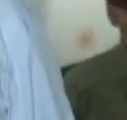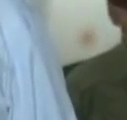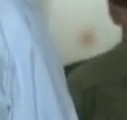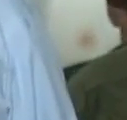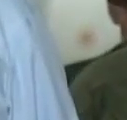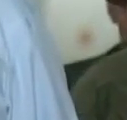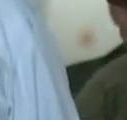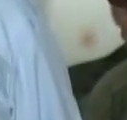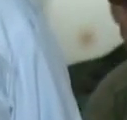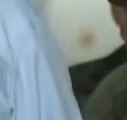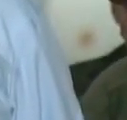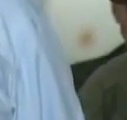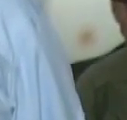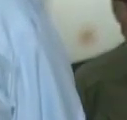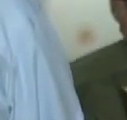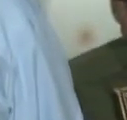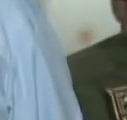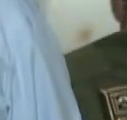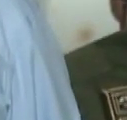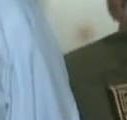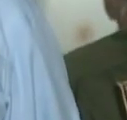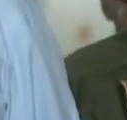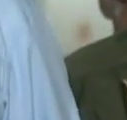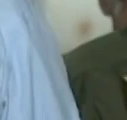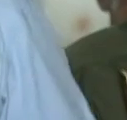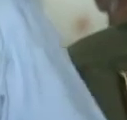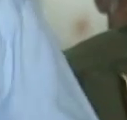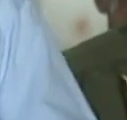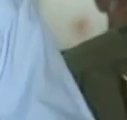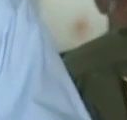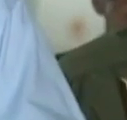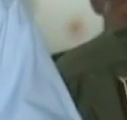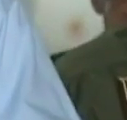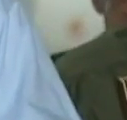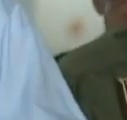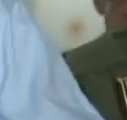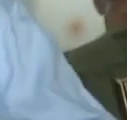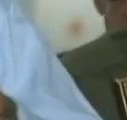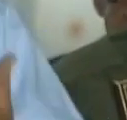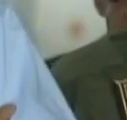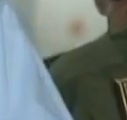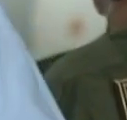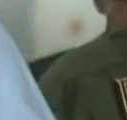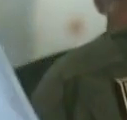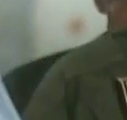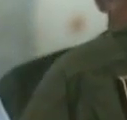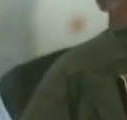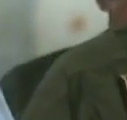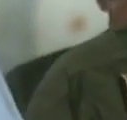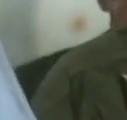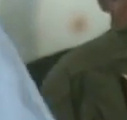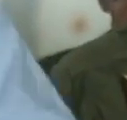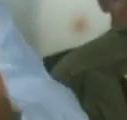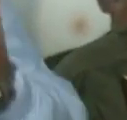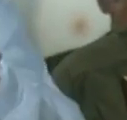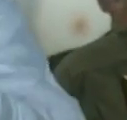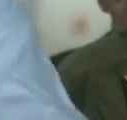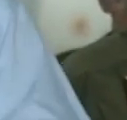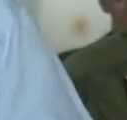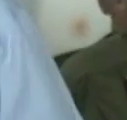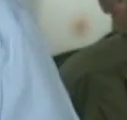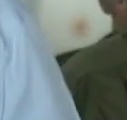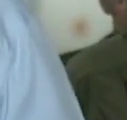general. Quiero expresar en público lo que ya le